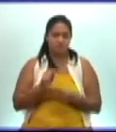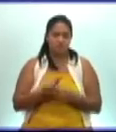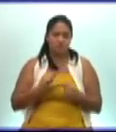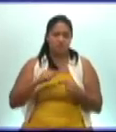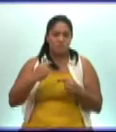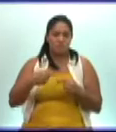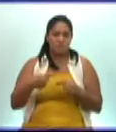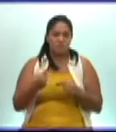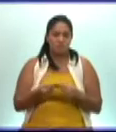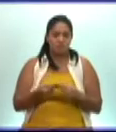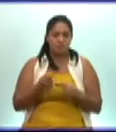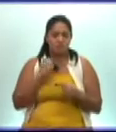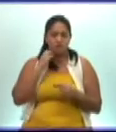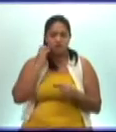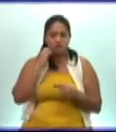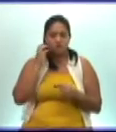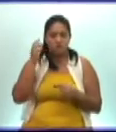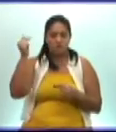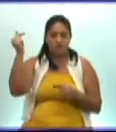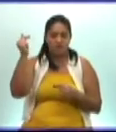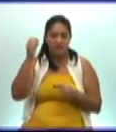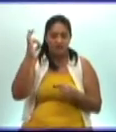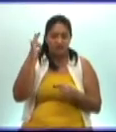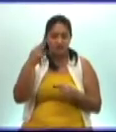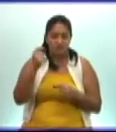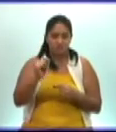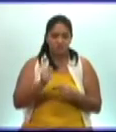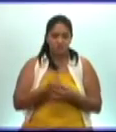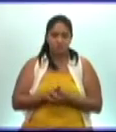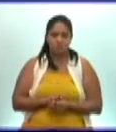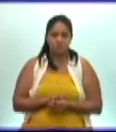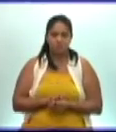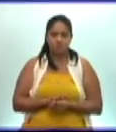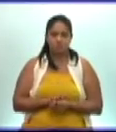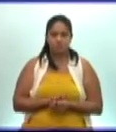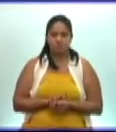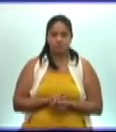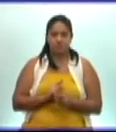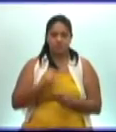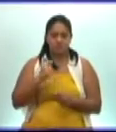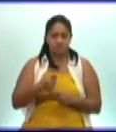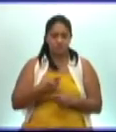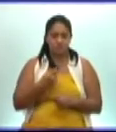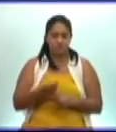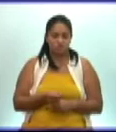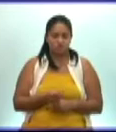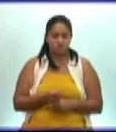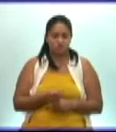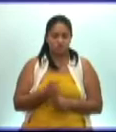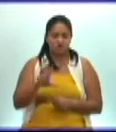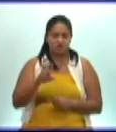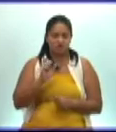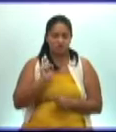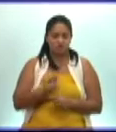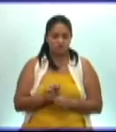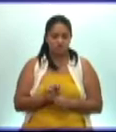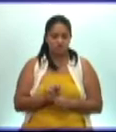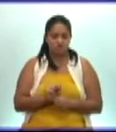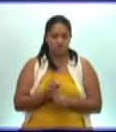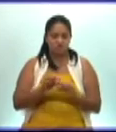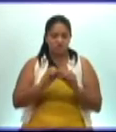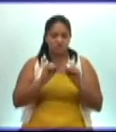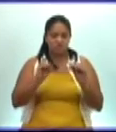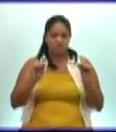la radiación. Además, la diferencia de marcha tiene que ser constante para que obtengamos este patrón